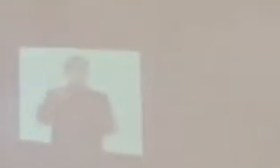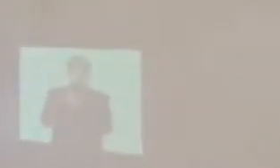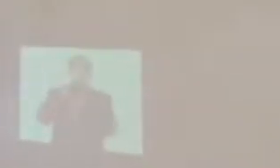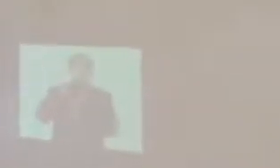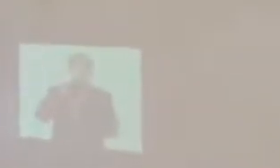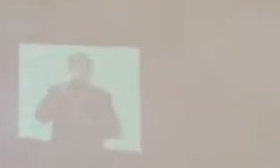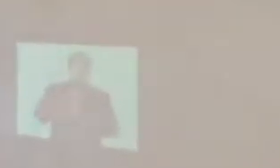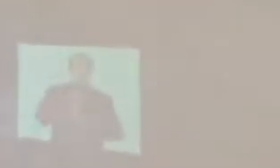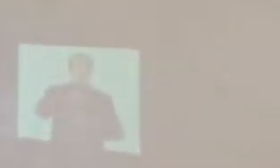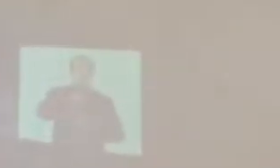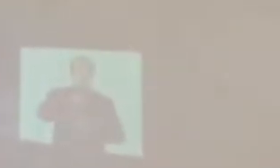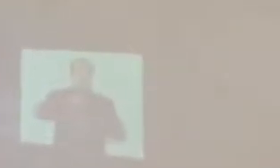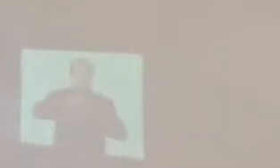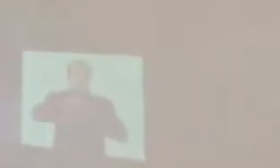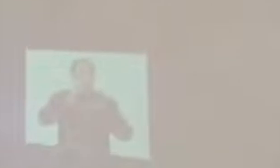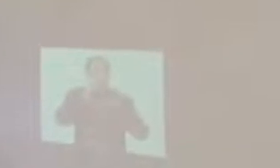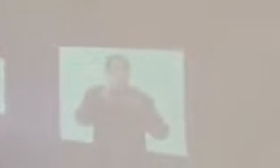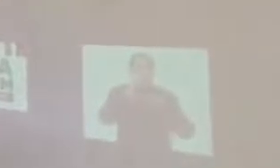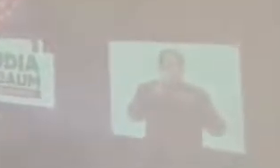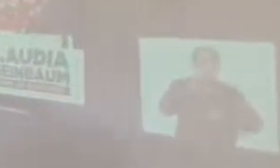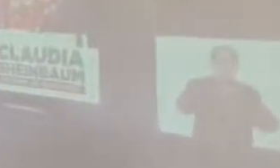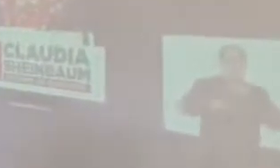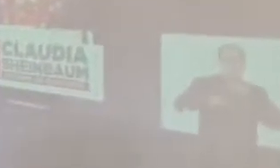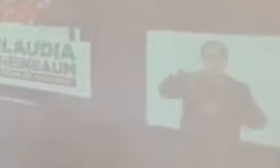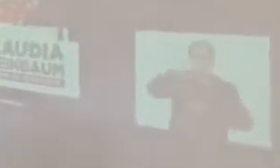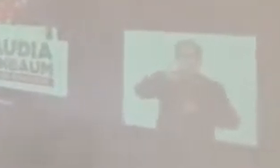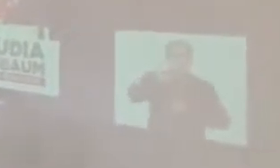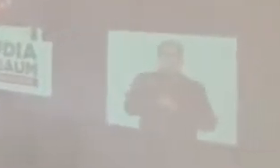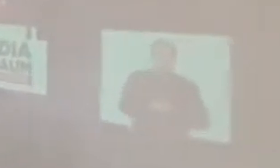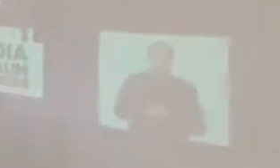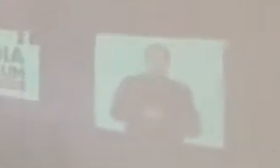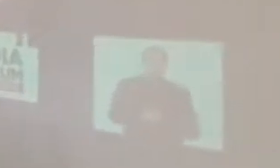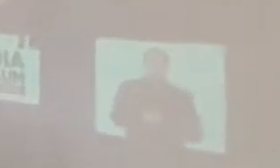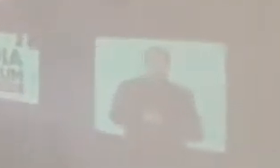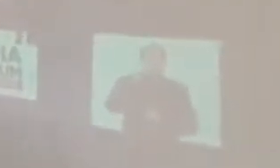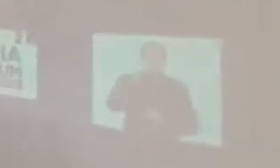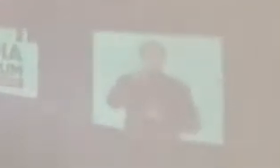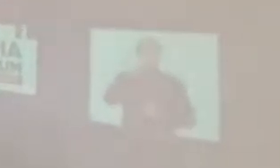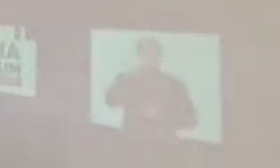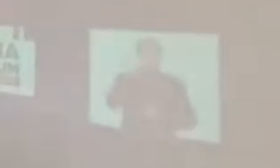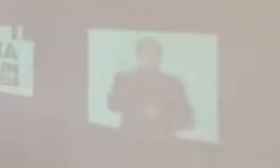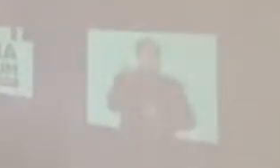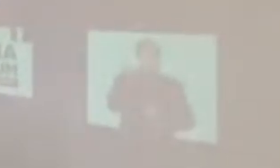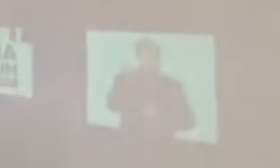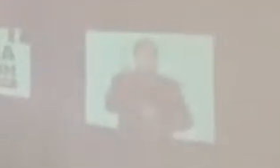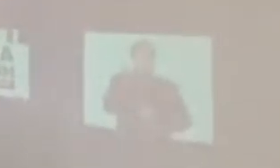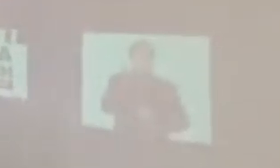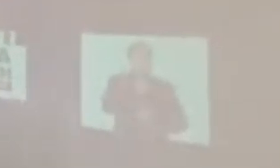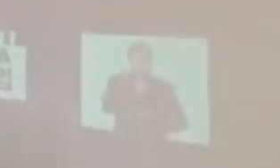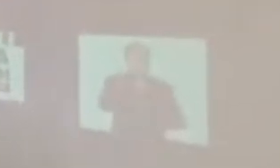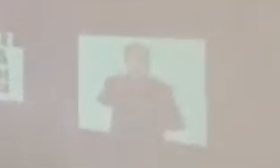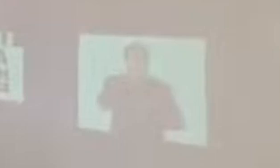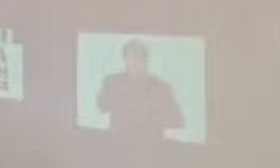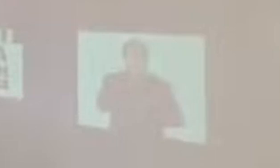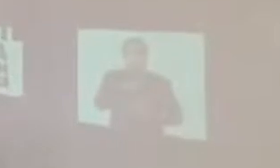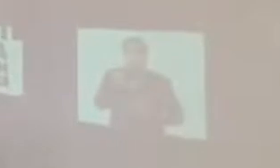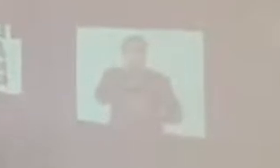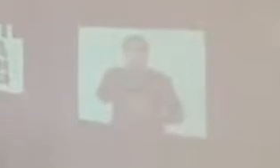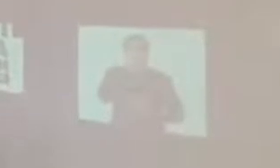en especial les agradezco mucho por estar aquí, diputadas federales, locales,